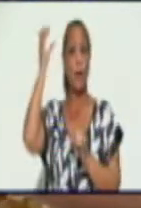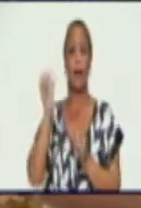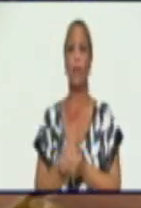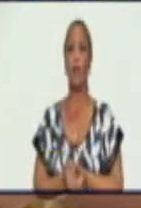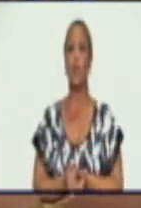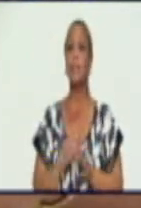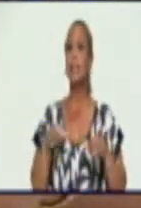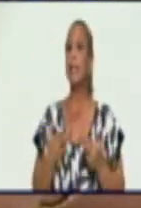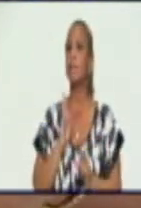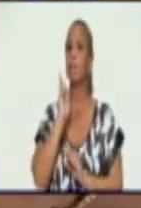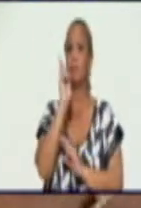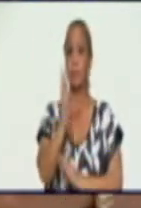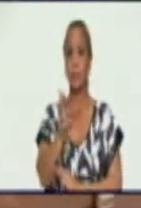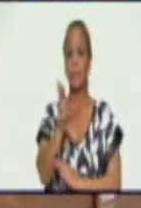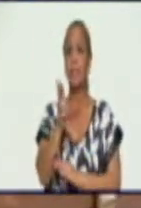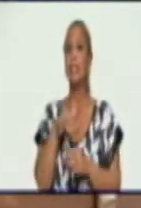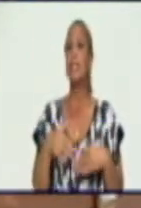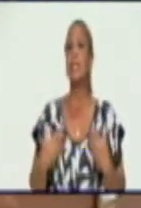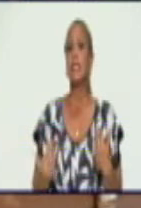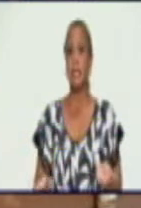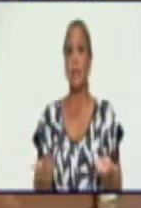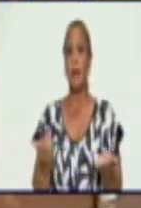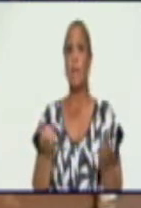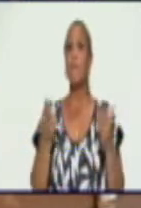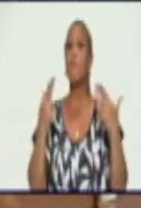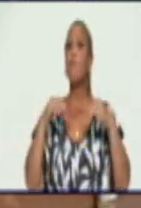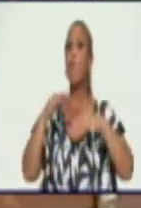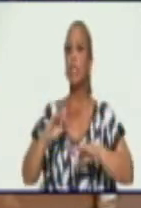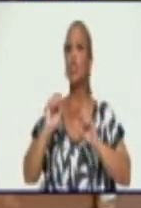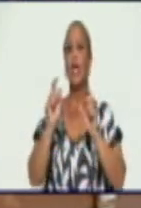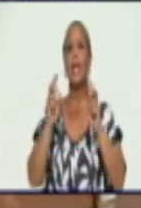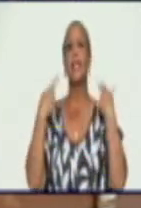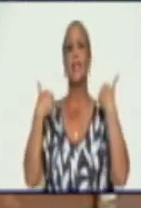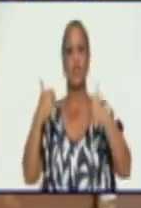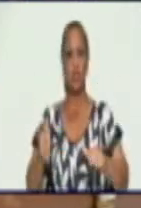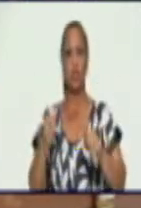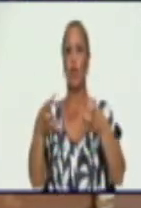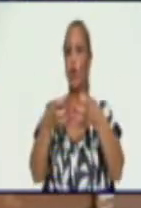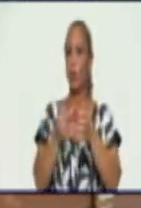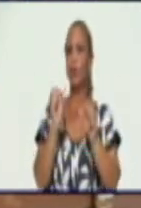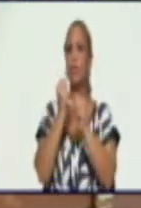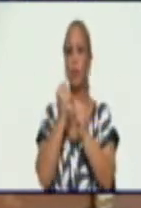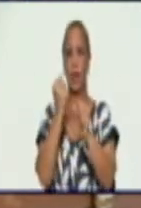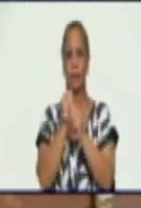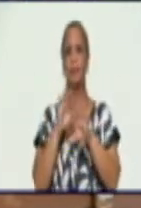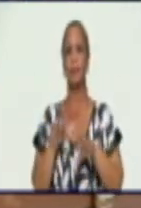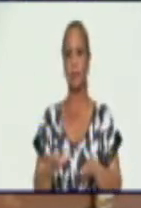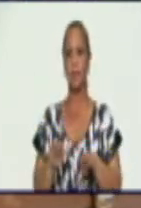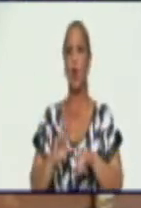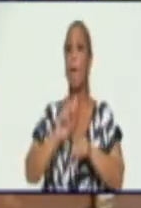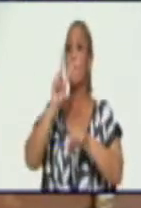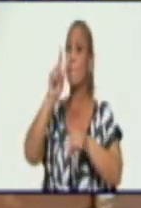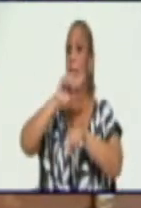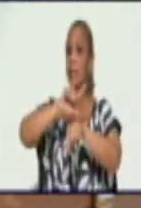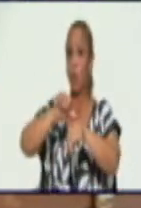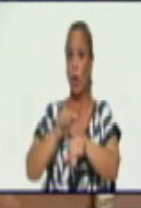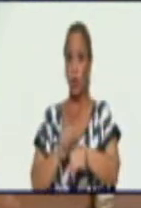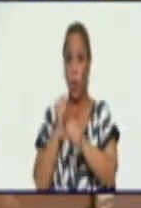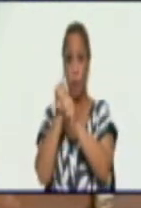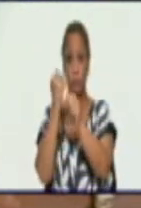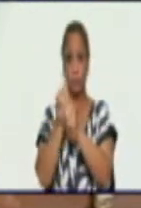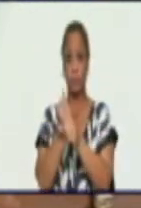decidido la activación del puesto de dirección del grupo temporal de trabajar con vitalidad 24 horas en